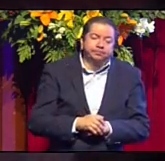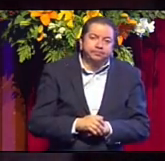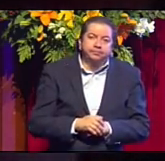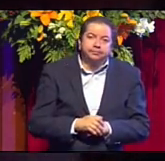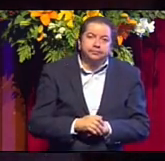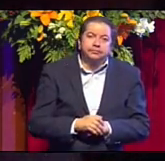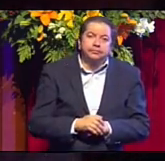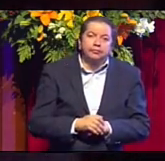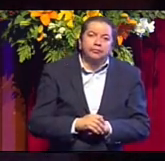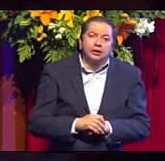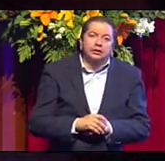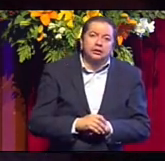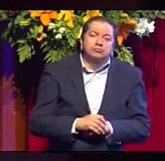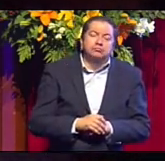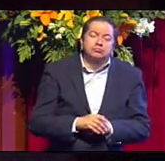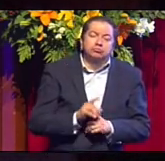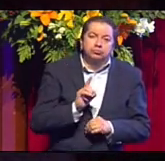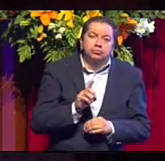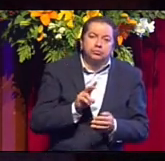Pero la verdad es que aquí tenemos un problema